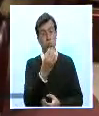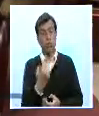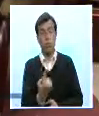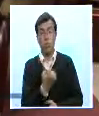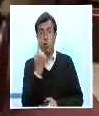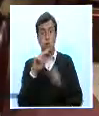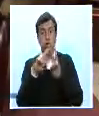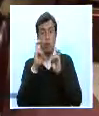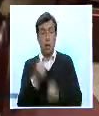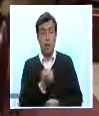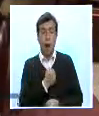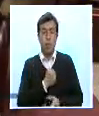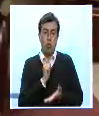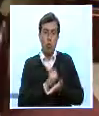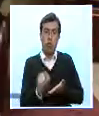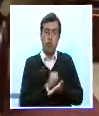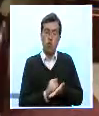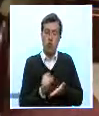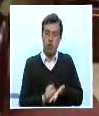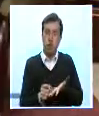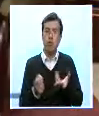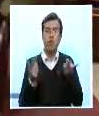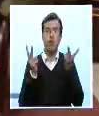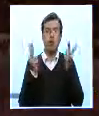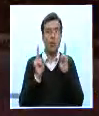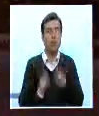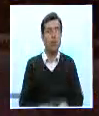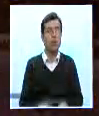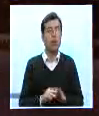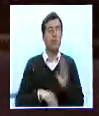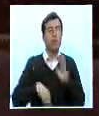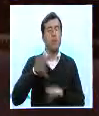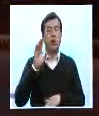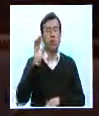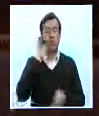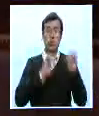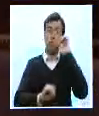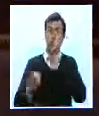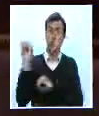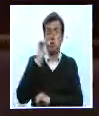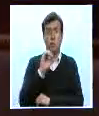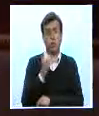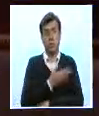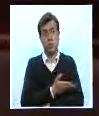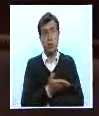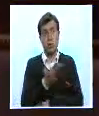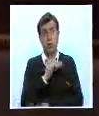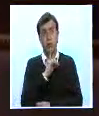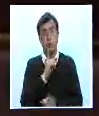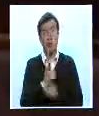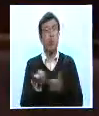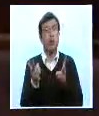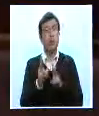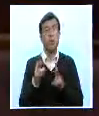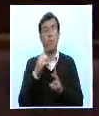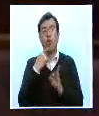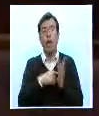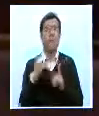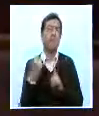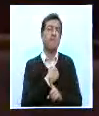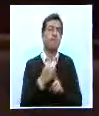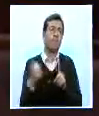sobre el tema de propiedad intelectual es sin duda fueron la mayoría de observaciones que se dirigieron a ese tema pero también los recibidos sobre violencia